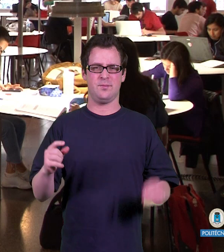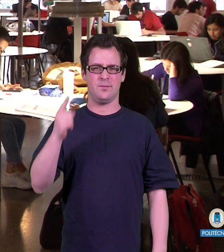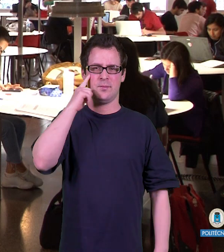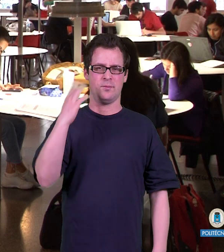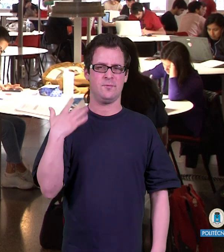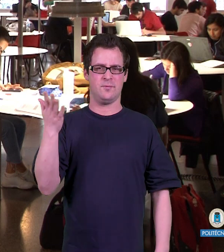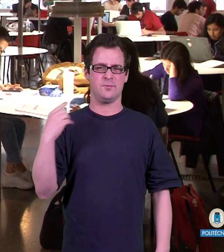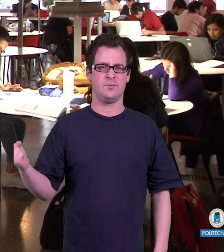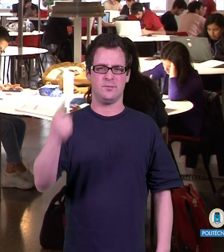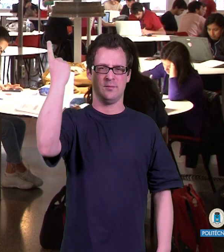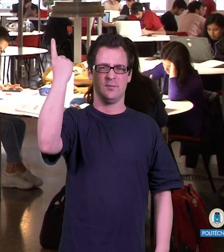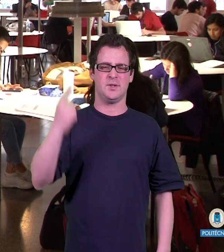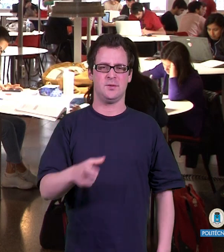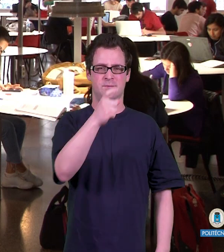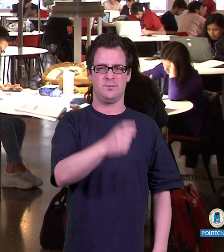¡Gracias!